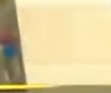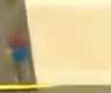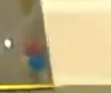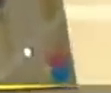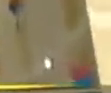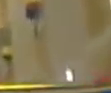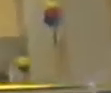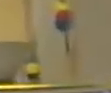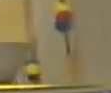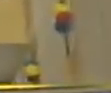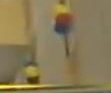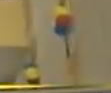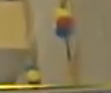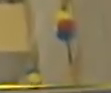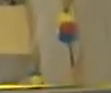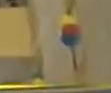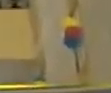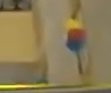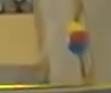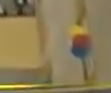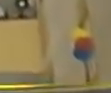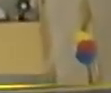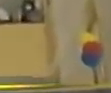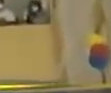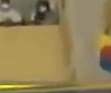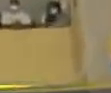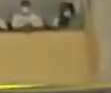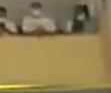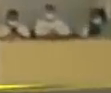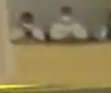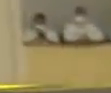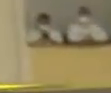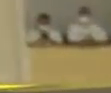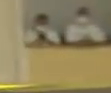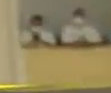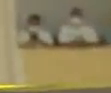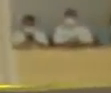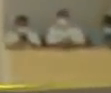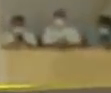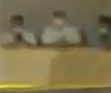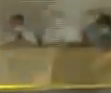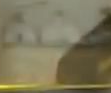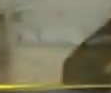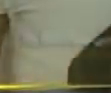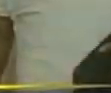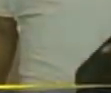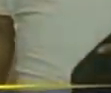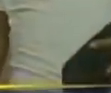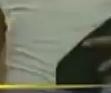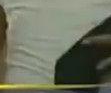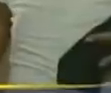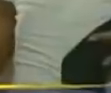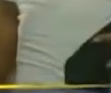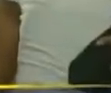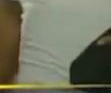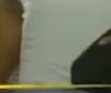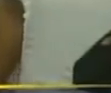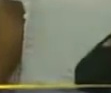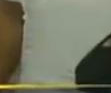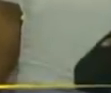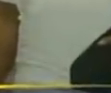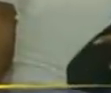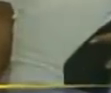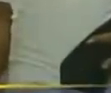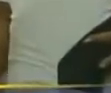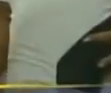poder nosotros entregarle, a nombre de usted, presidente Nicolás Maduro, a nombre de la gran misión Vivienda Venezuela, a nombre